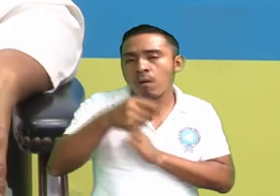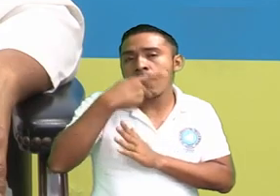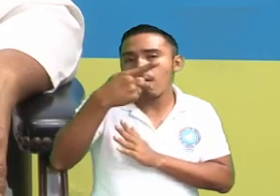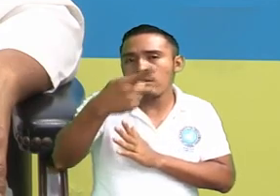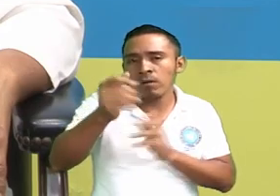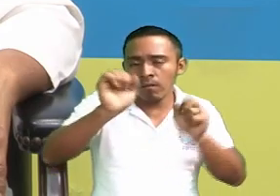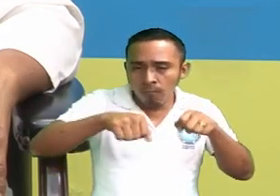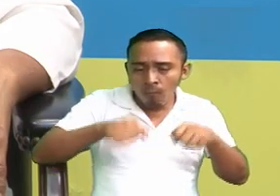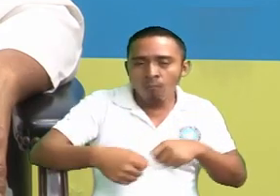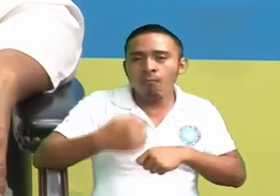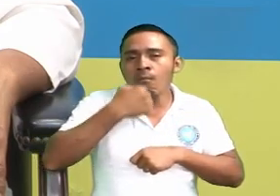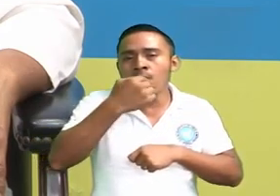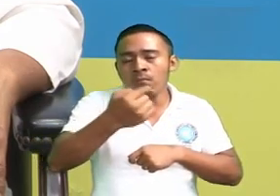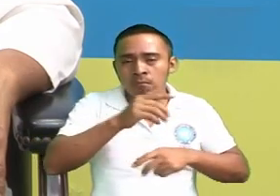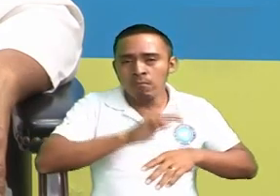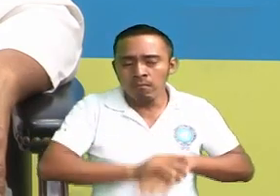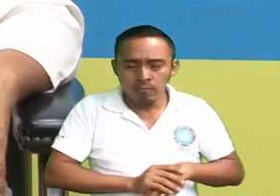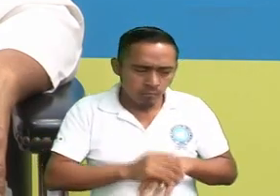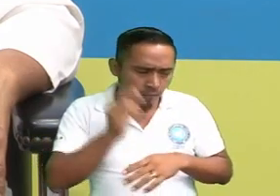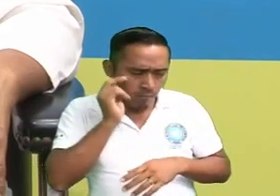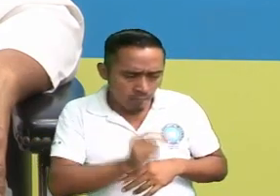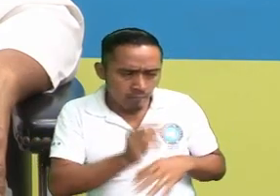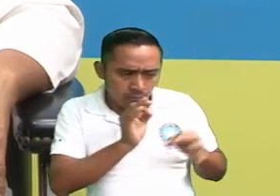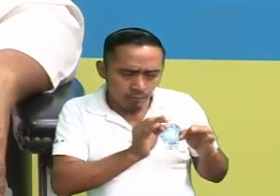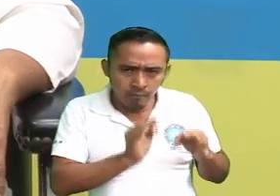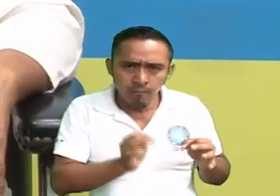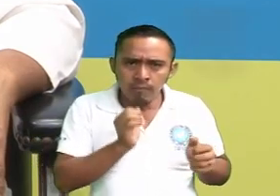pronunciar. Por ejemplo, a la edad